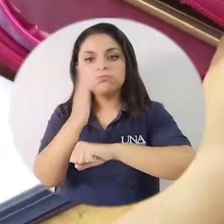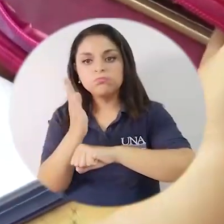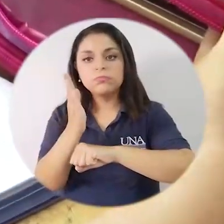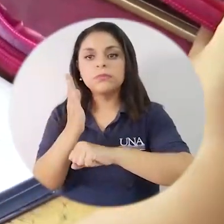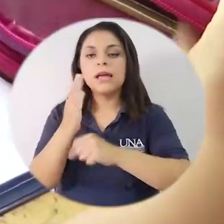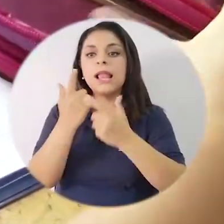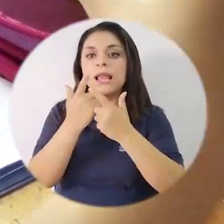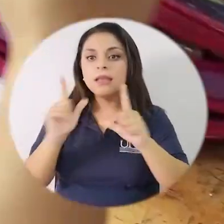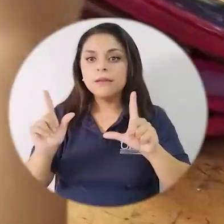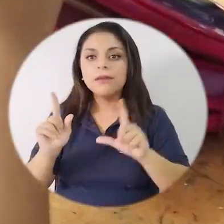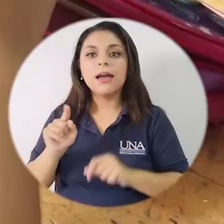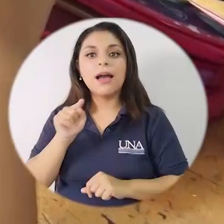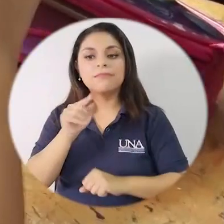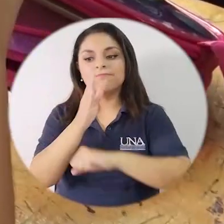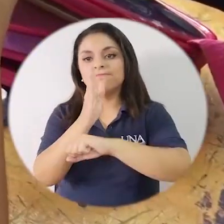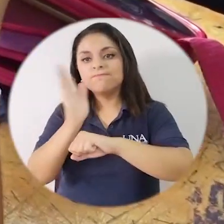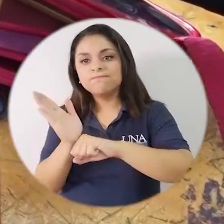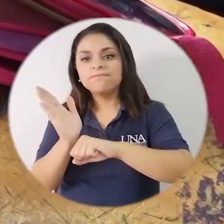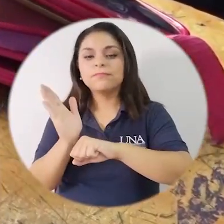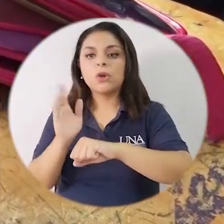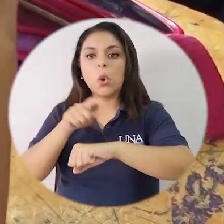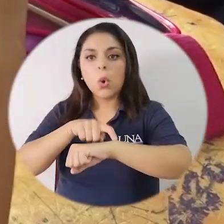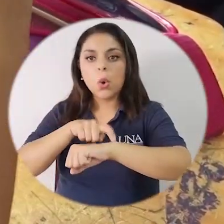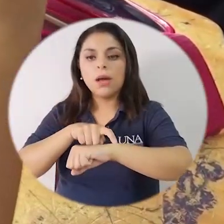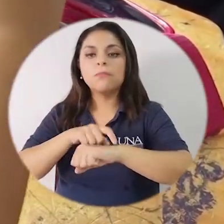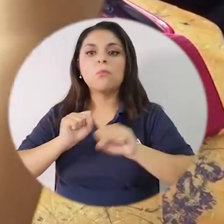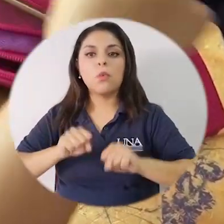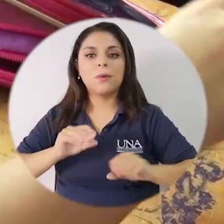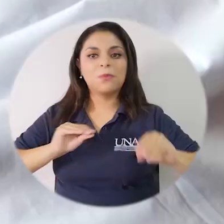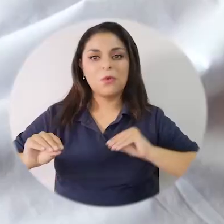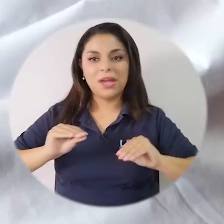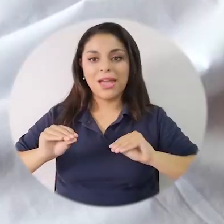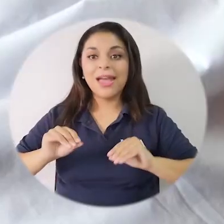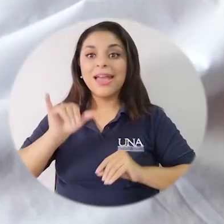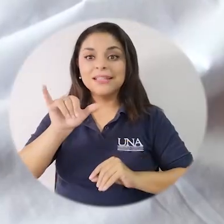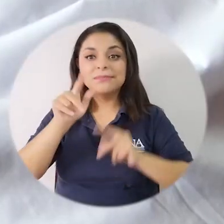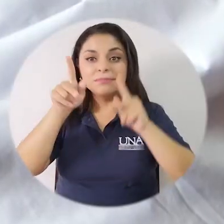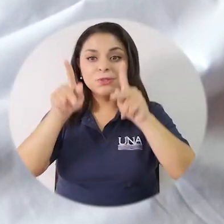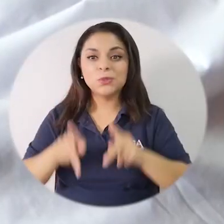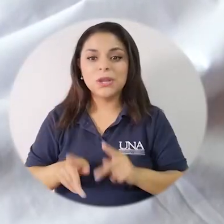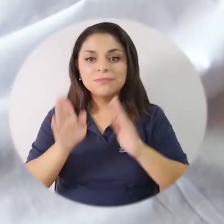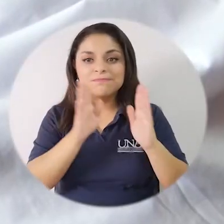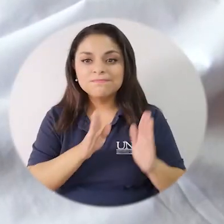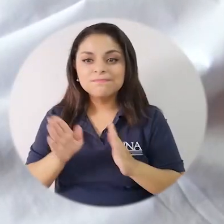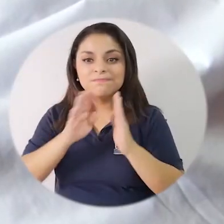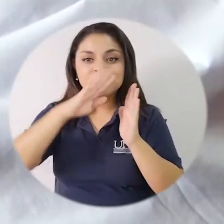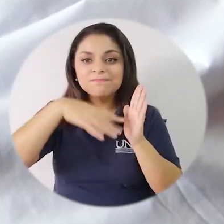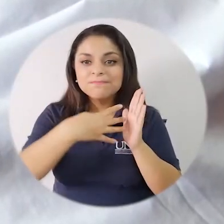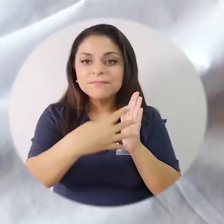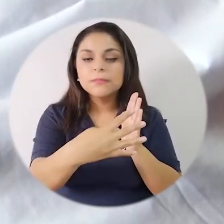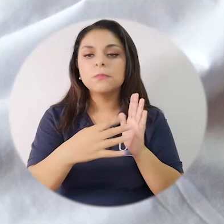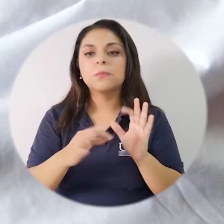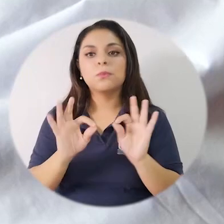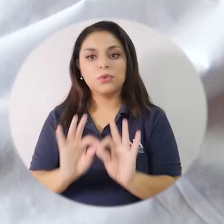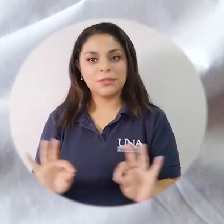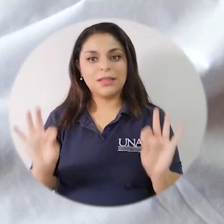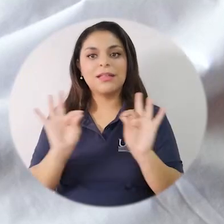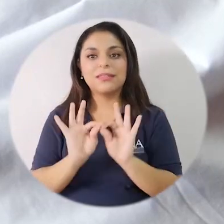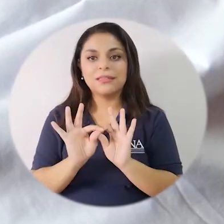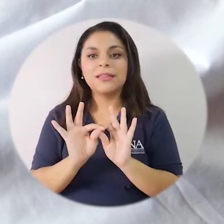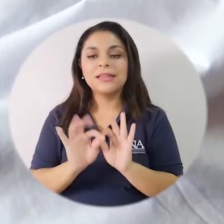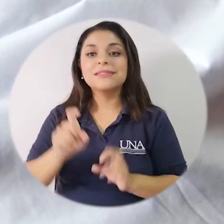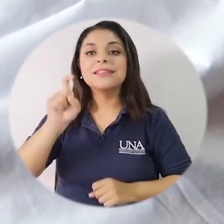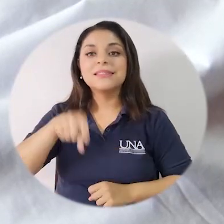6 estamos libres y de 5 a 5 y 45 podemos movernos. Esas también son cualidades que necesitamos.